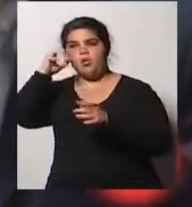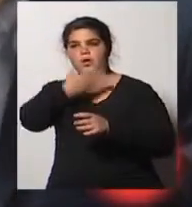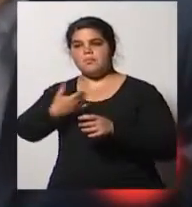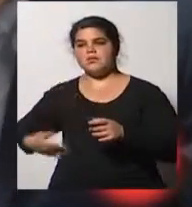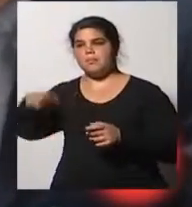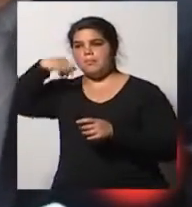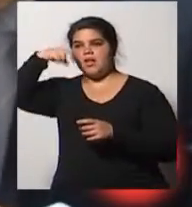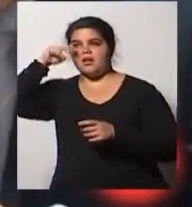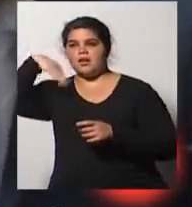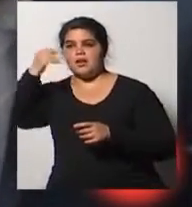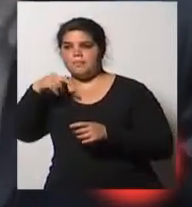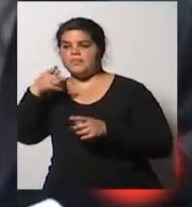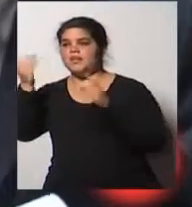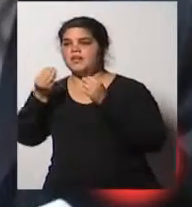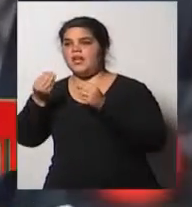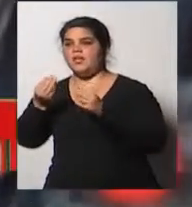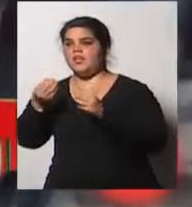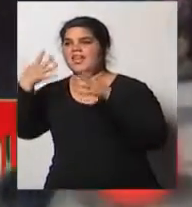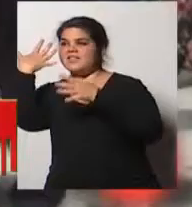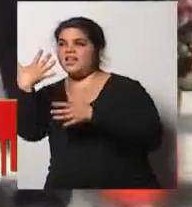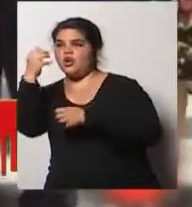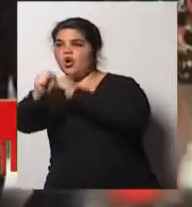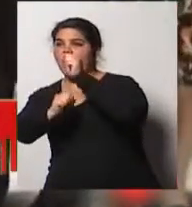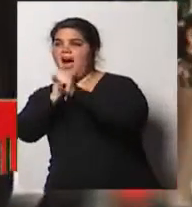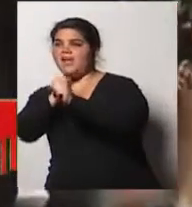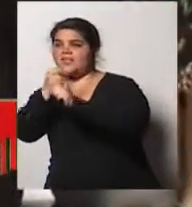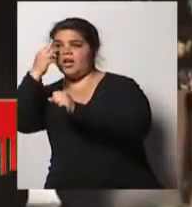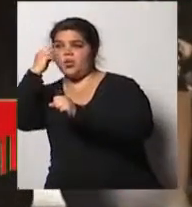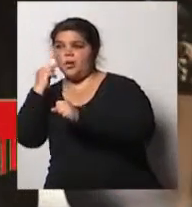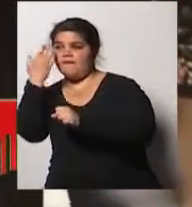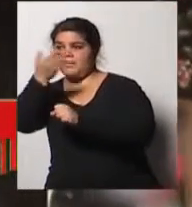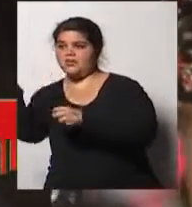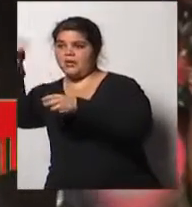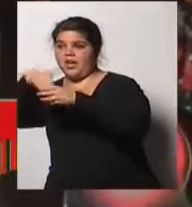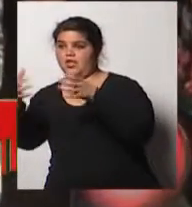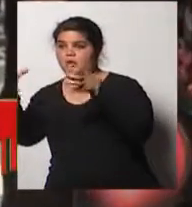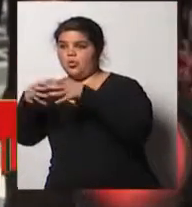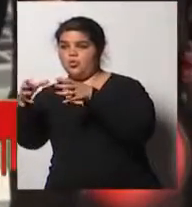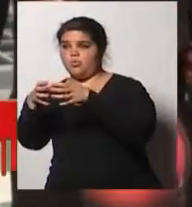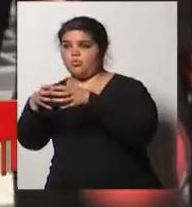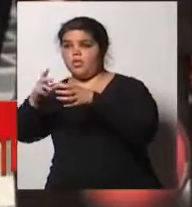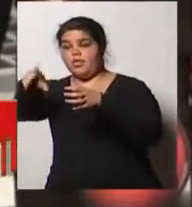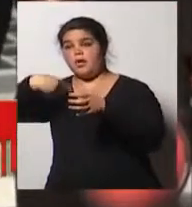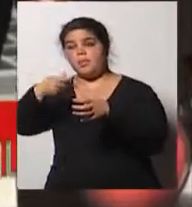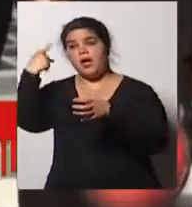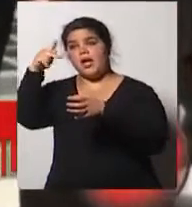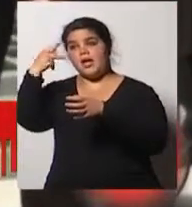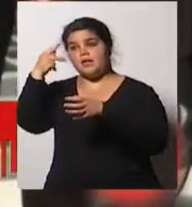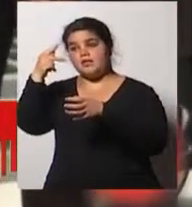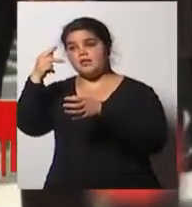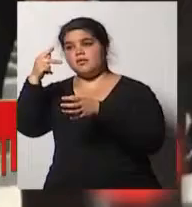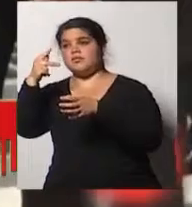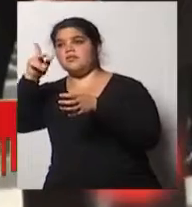de 5 miembros a 9, con el advenimiento de la presidencia de Kirchner y posteriormente Cristina